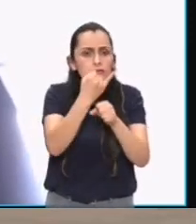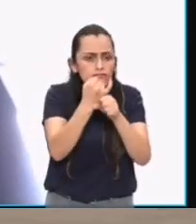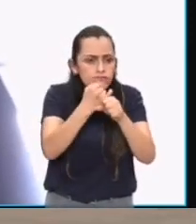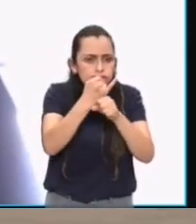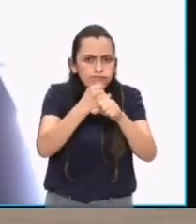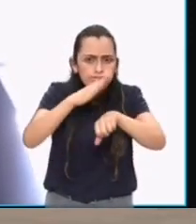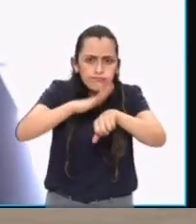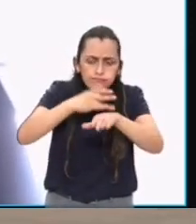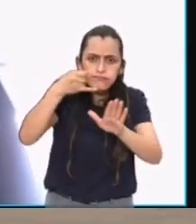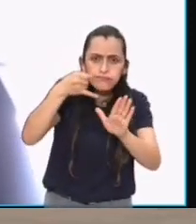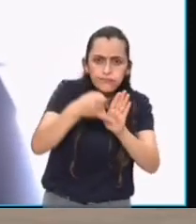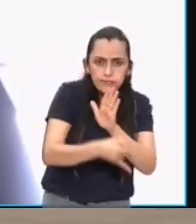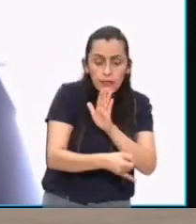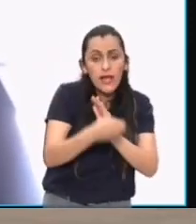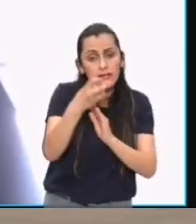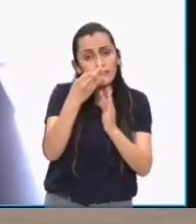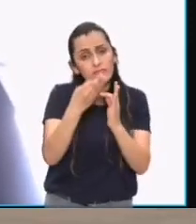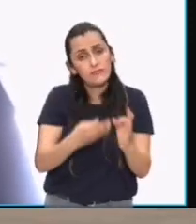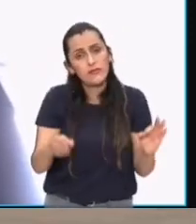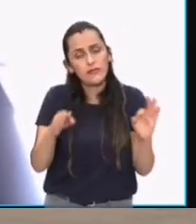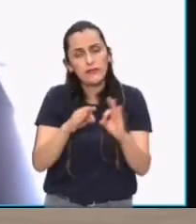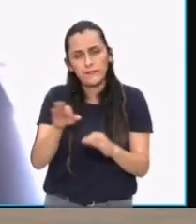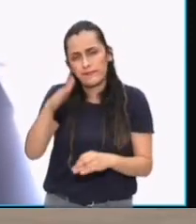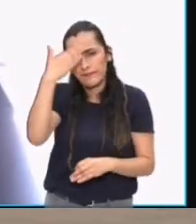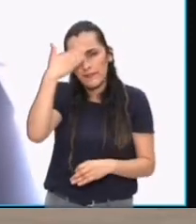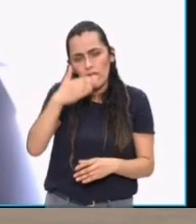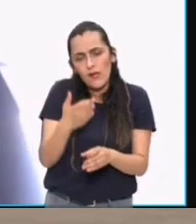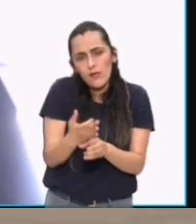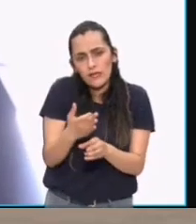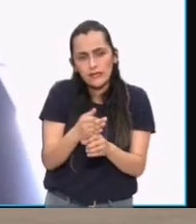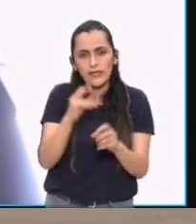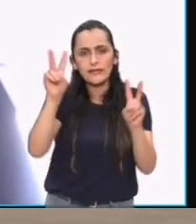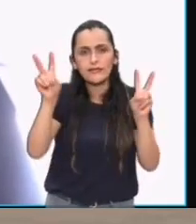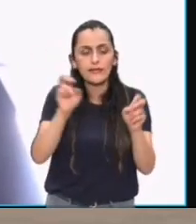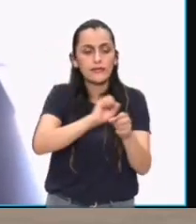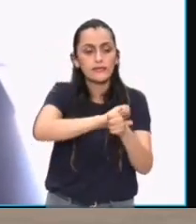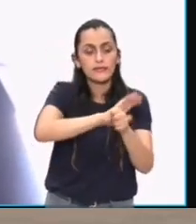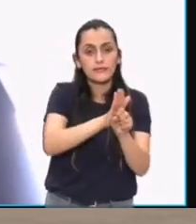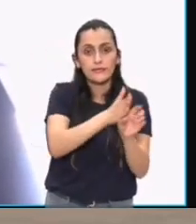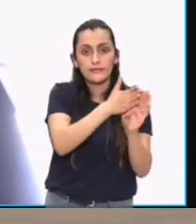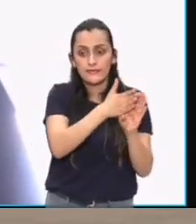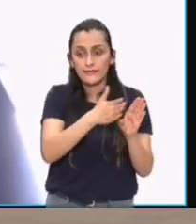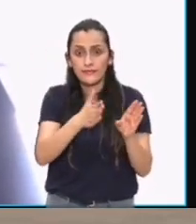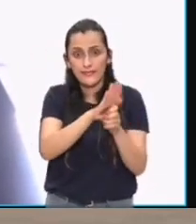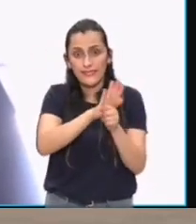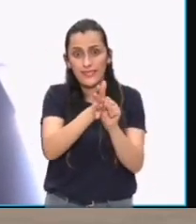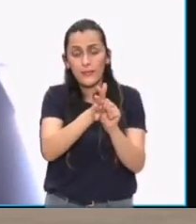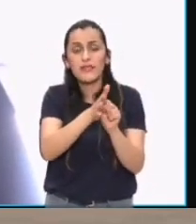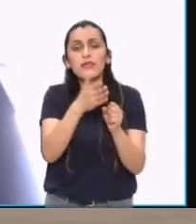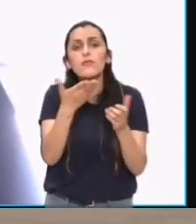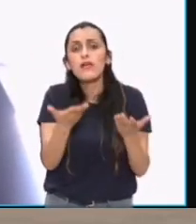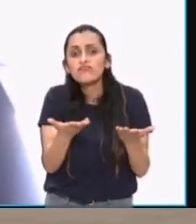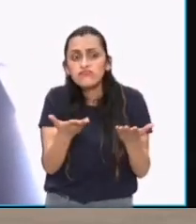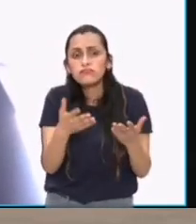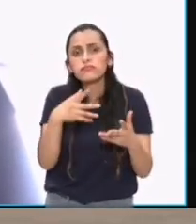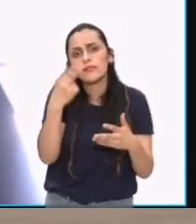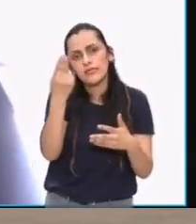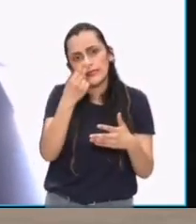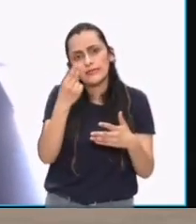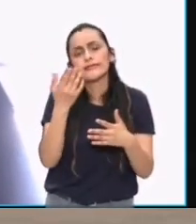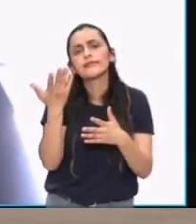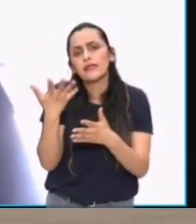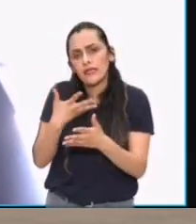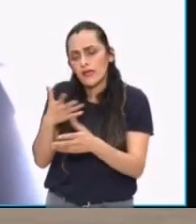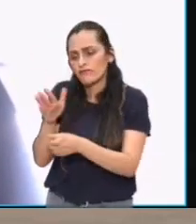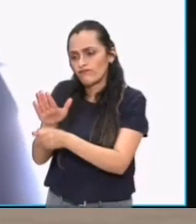Obviamente también es muy importante, y sobre todo ahora con el tema de la pandemia, poder contar con el recurso suficiente para seguir el Programa